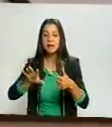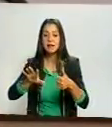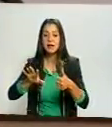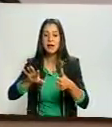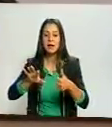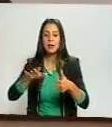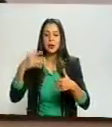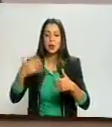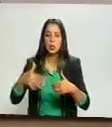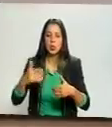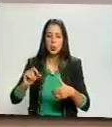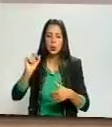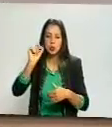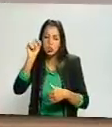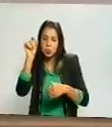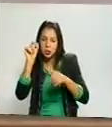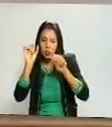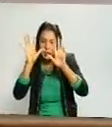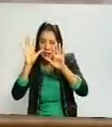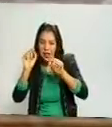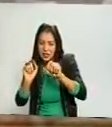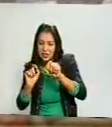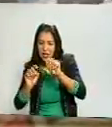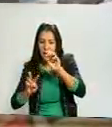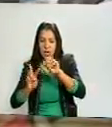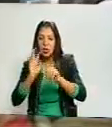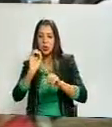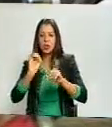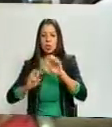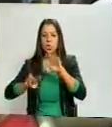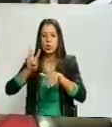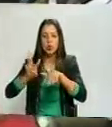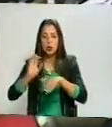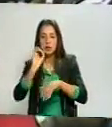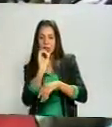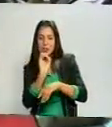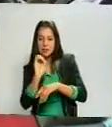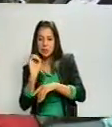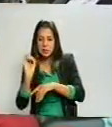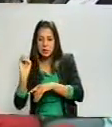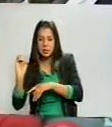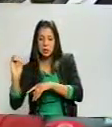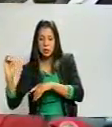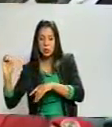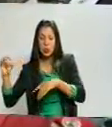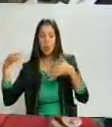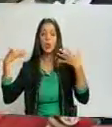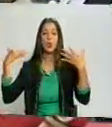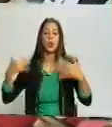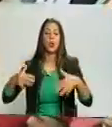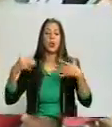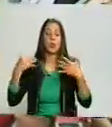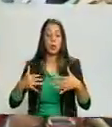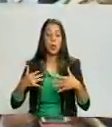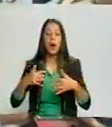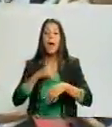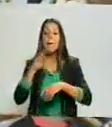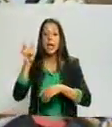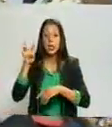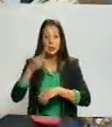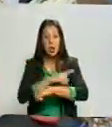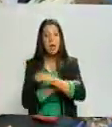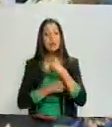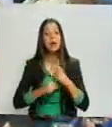la 12. Hay que agregarle 12 ceros a esa cifra. Ese es el potencial que tenemos en el arco